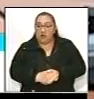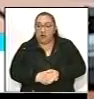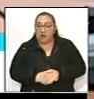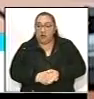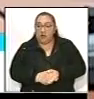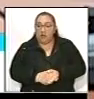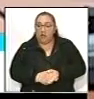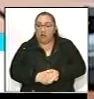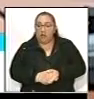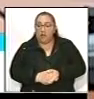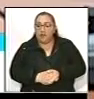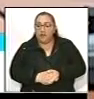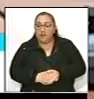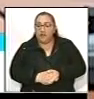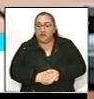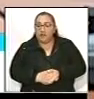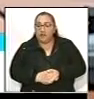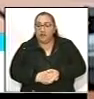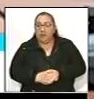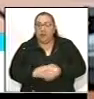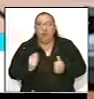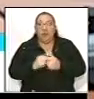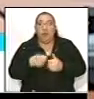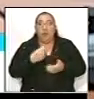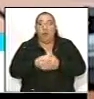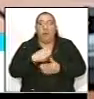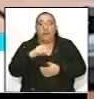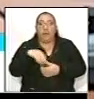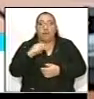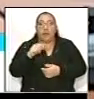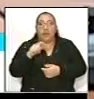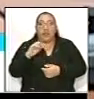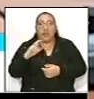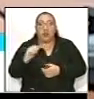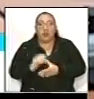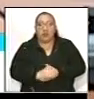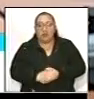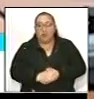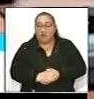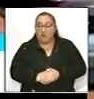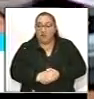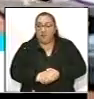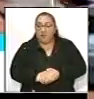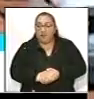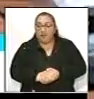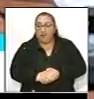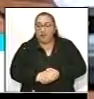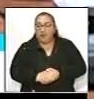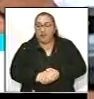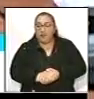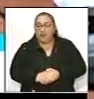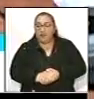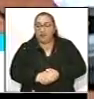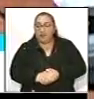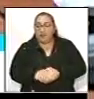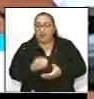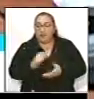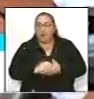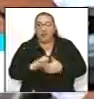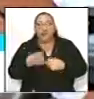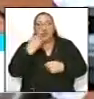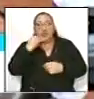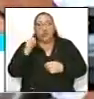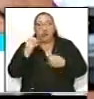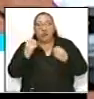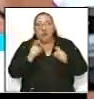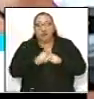postulación, en cuanto al pago de la matrícula en toda índole. Y sobre todo que se considere los idiomas, como